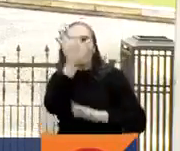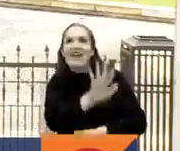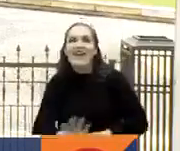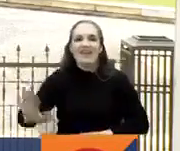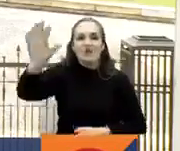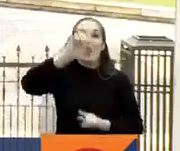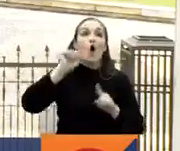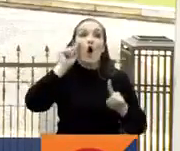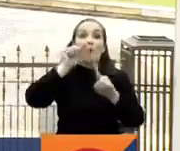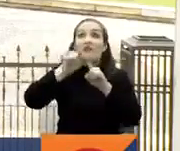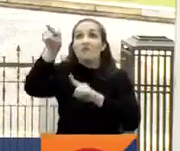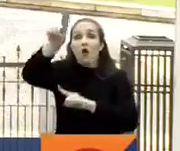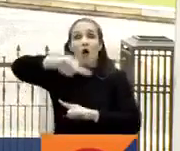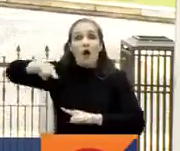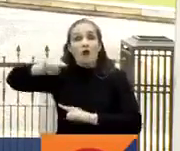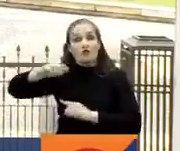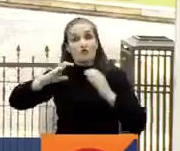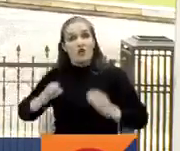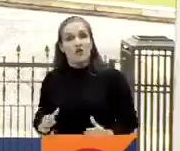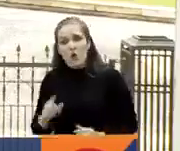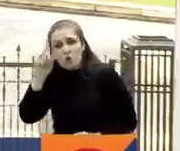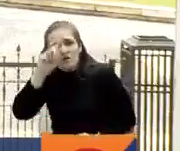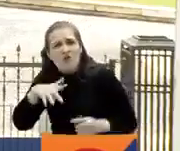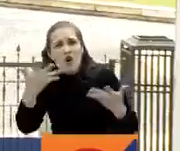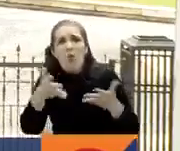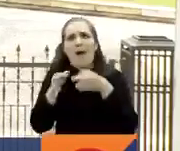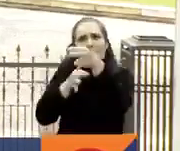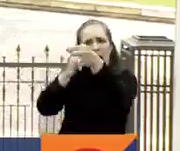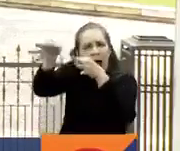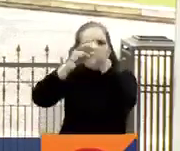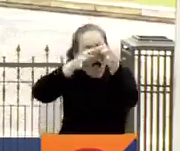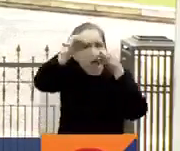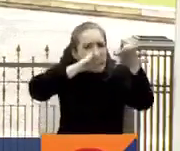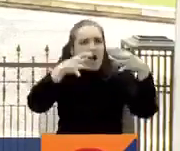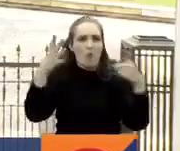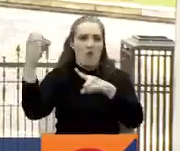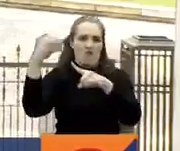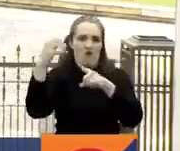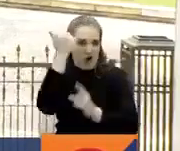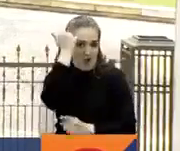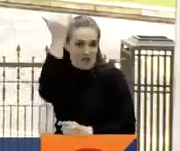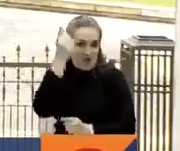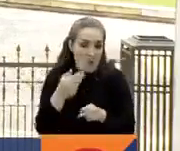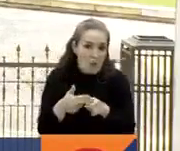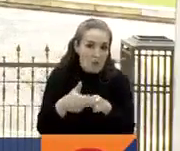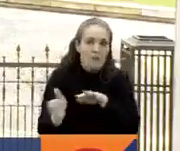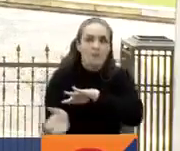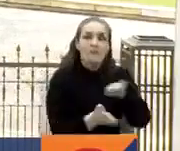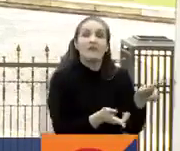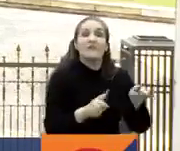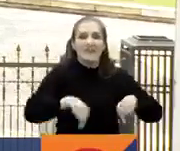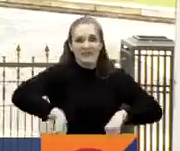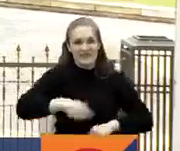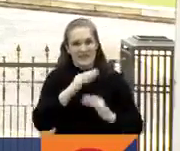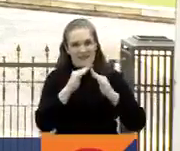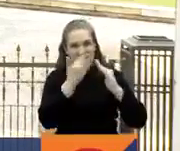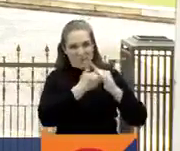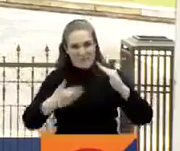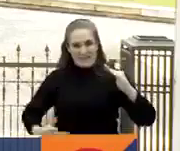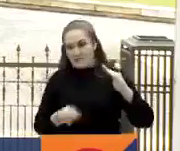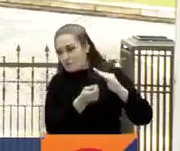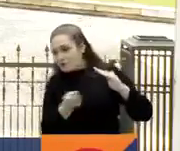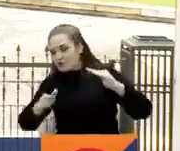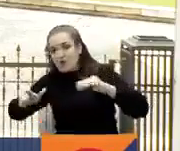transformación de la policía con la ciudadanía. Por otra parte, acá en el Congreso de la República continúa todo el proceso después de iniciar la legislatura